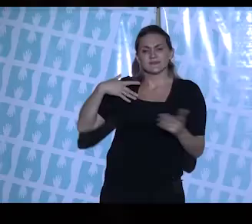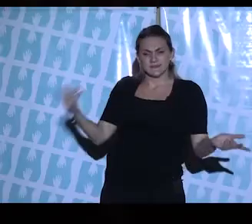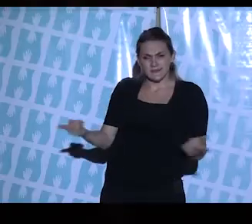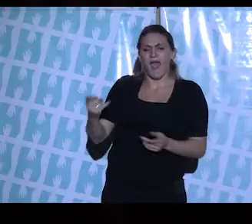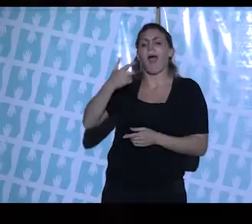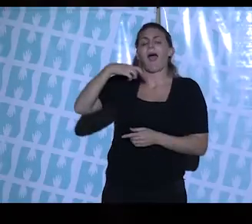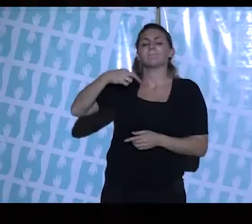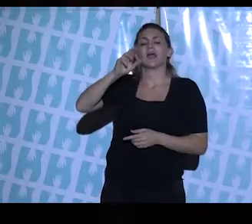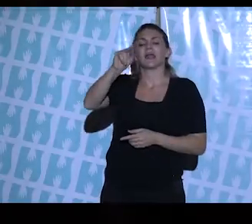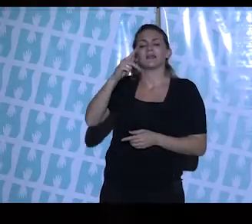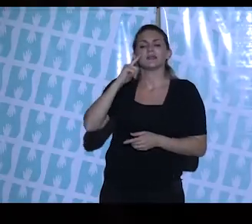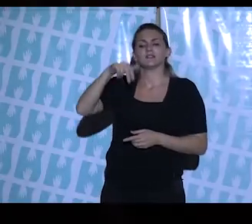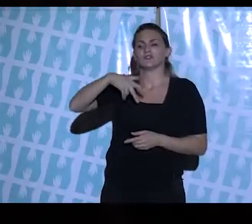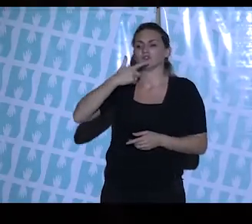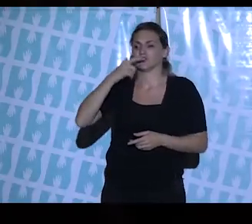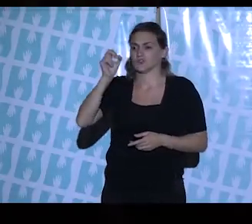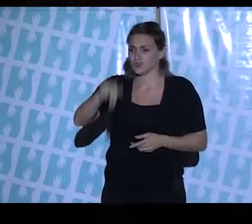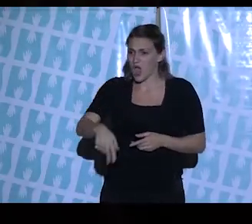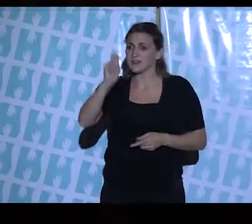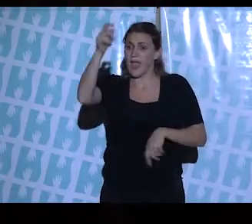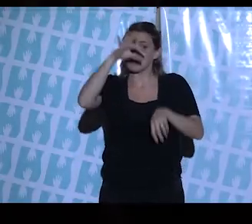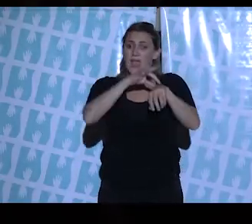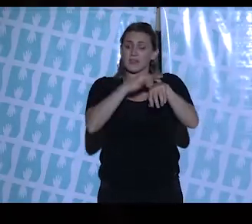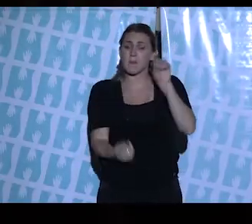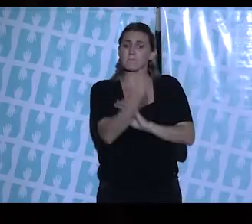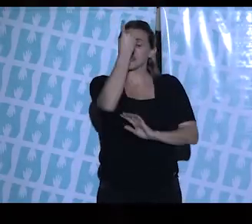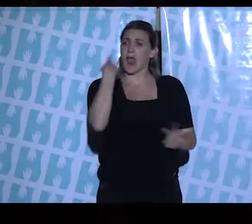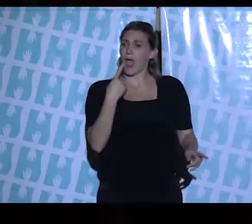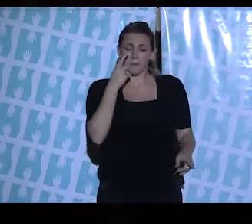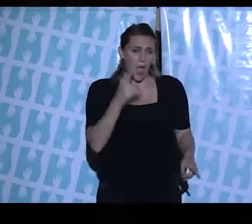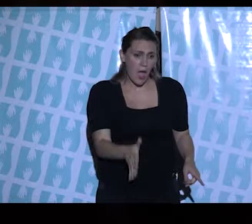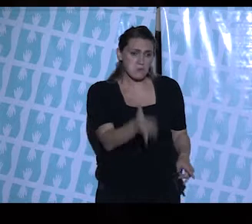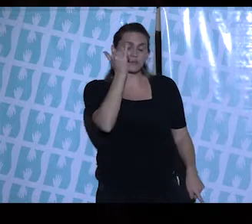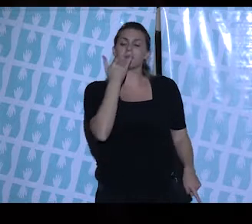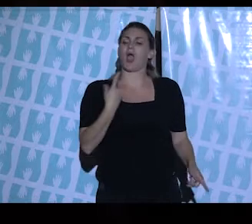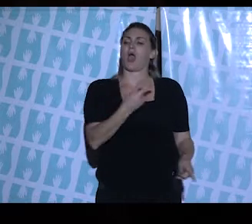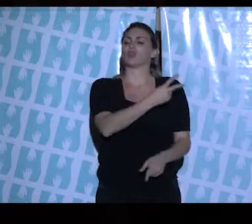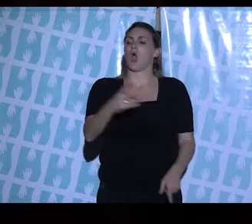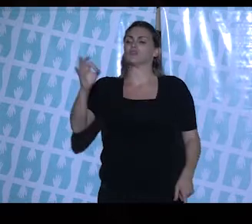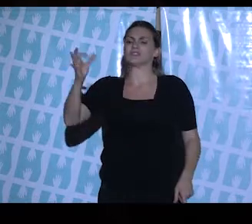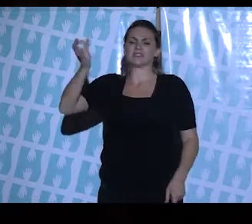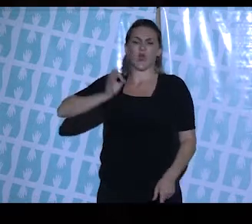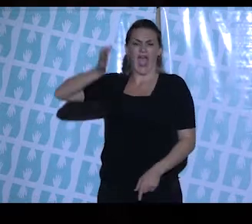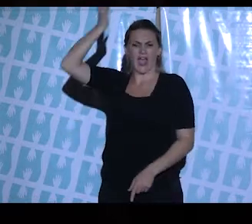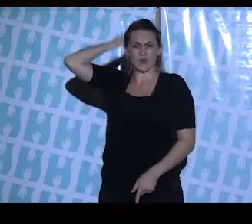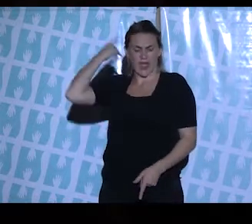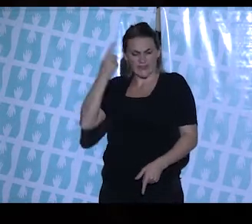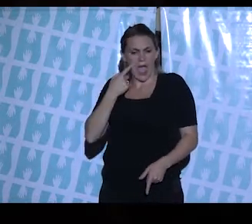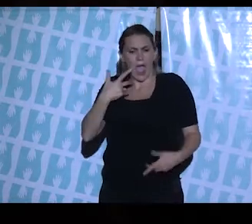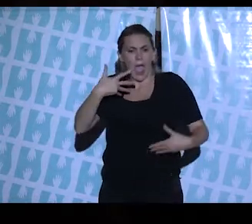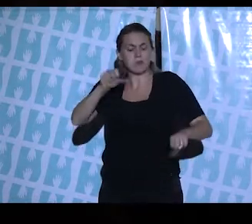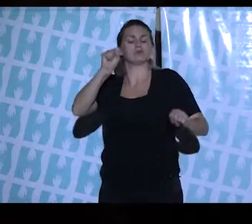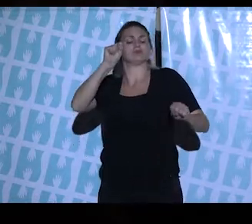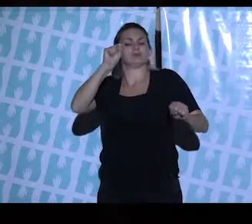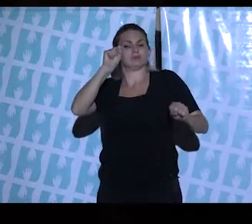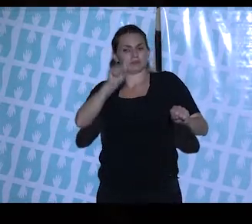fue quien describiera por primera vez la enfermedad de Parkinson hace 200 años. Y desde hace muchos